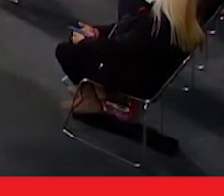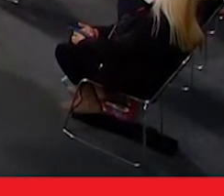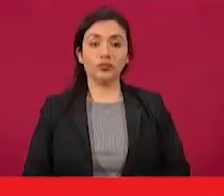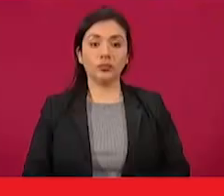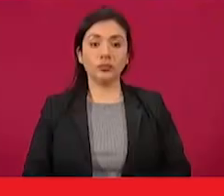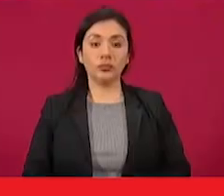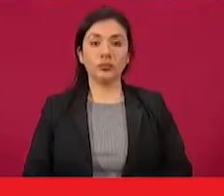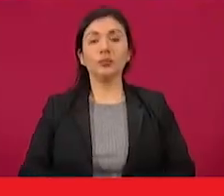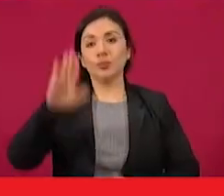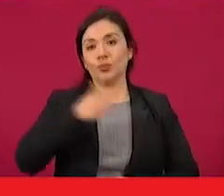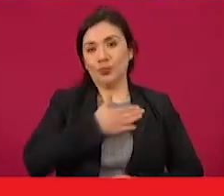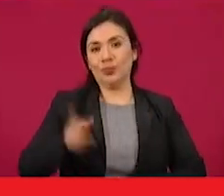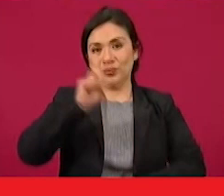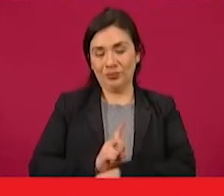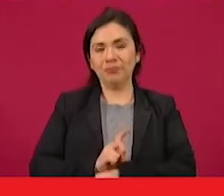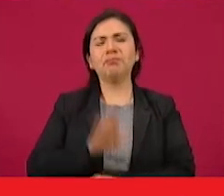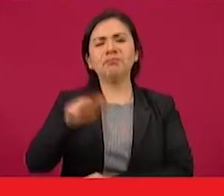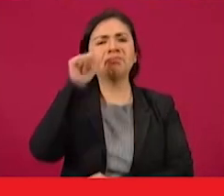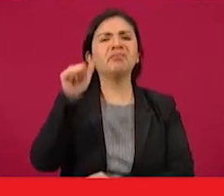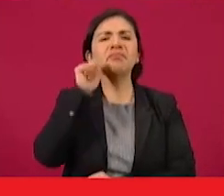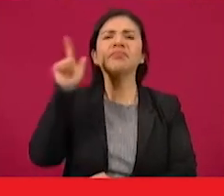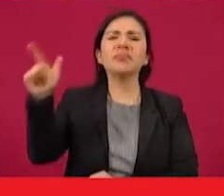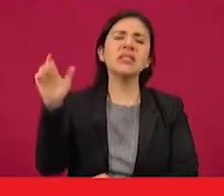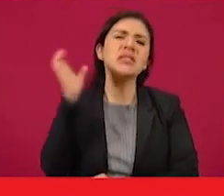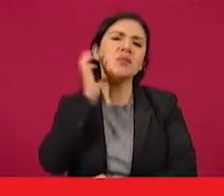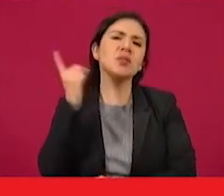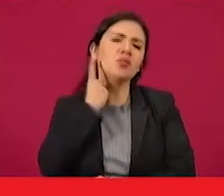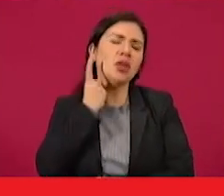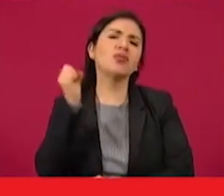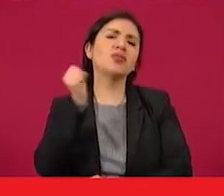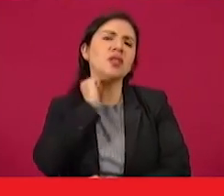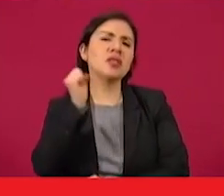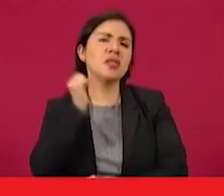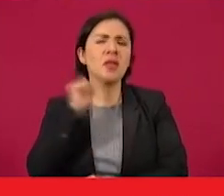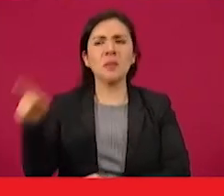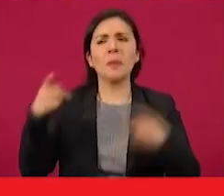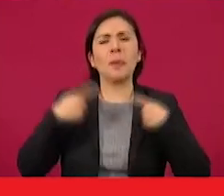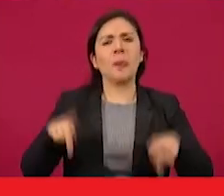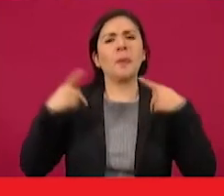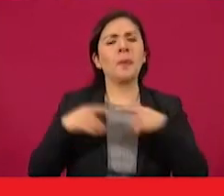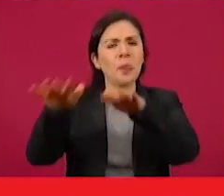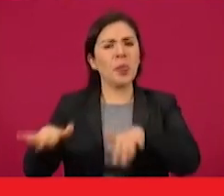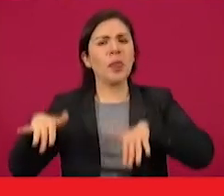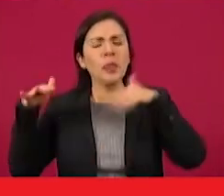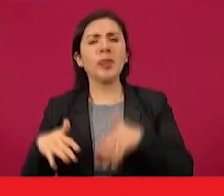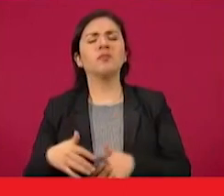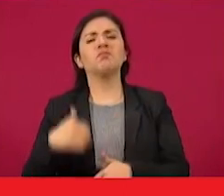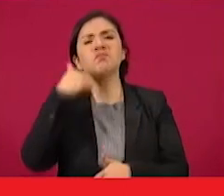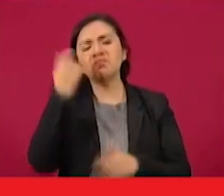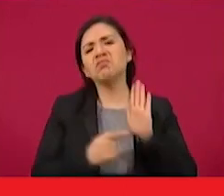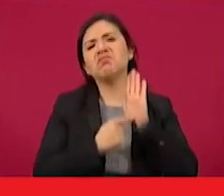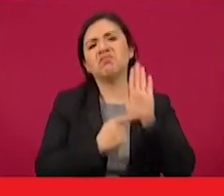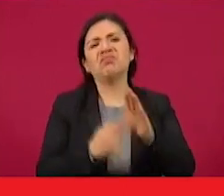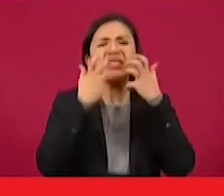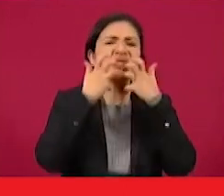periodistas que se manifestaron no para respaldar a un periodista en particular, sino para